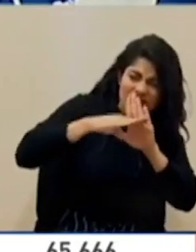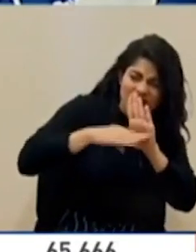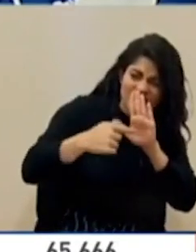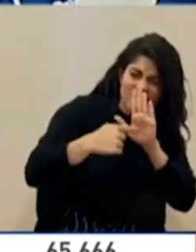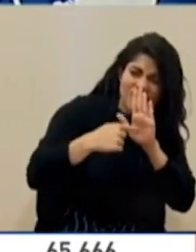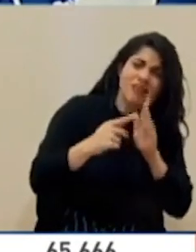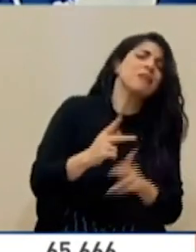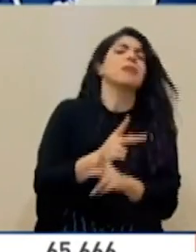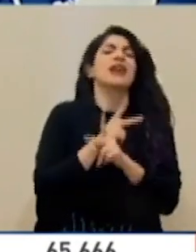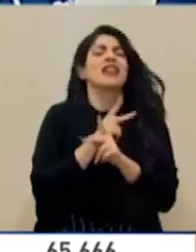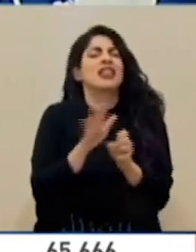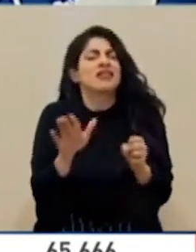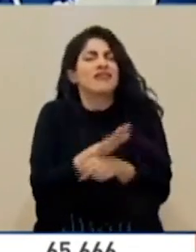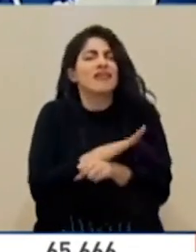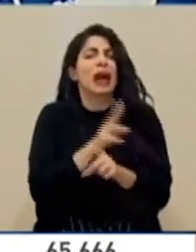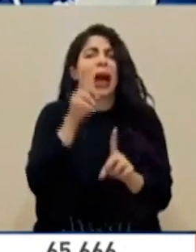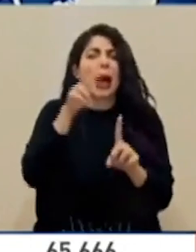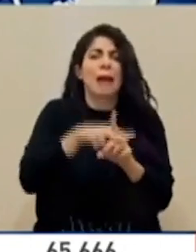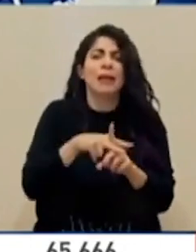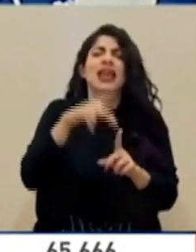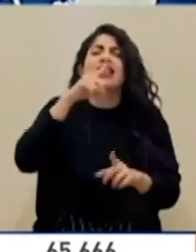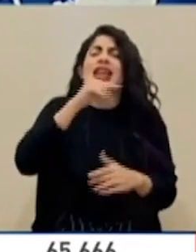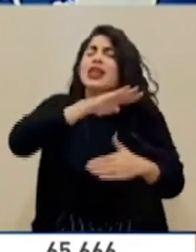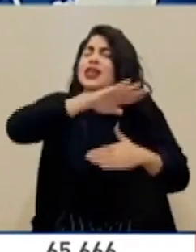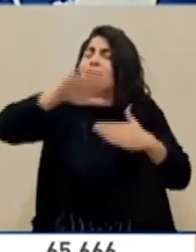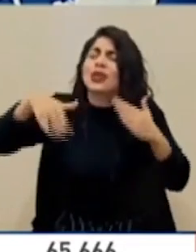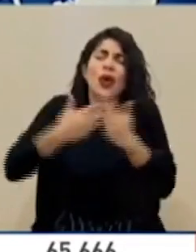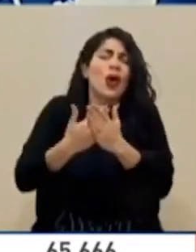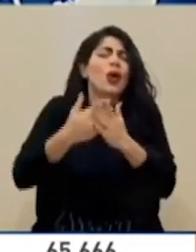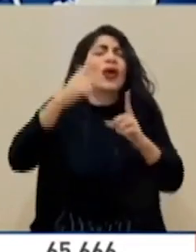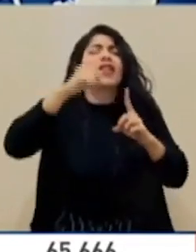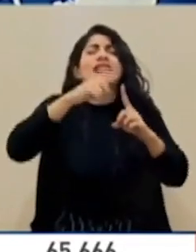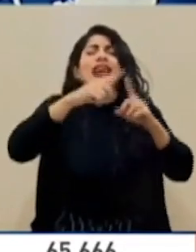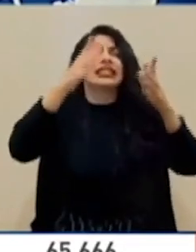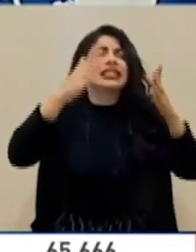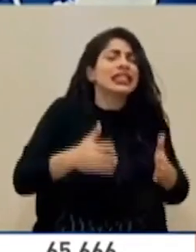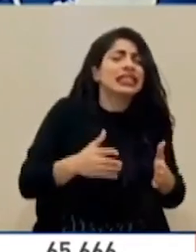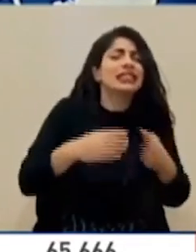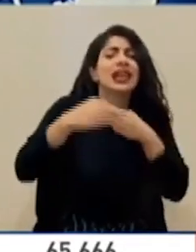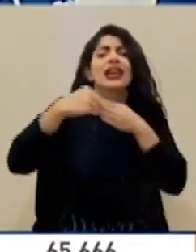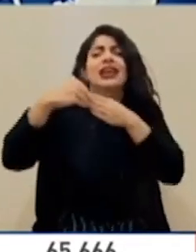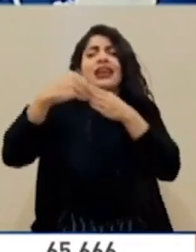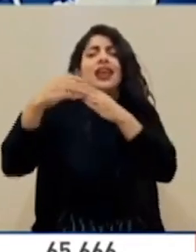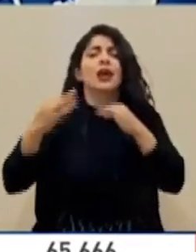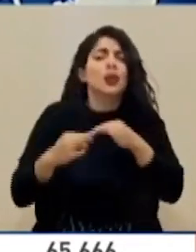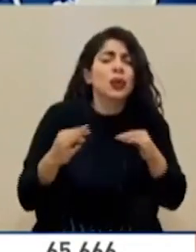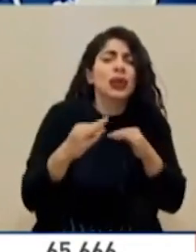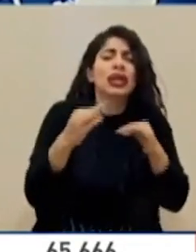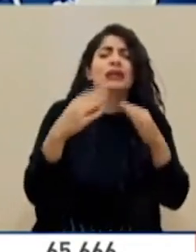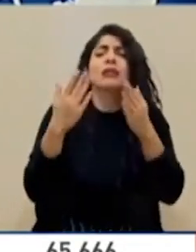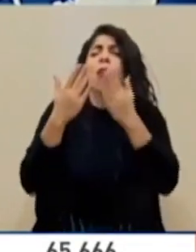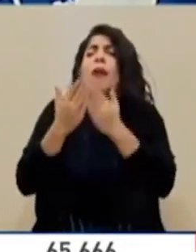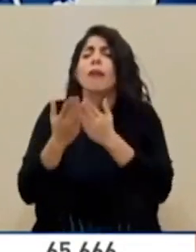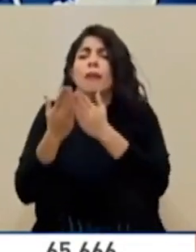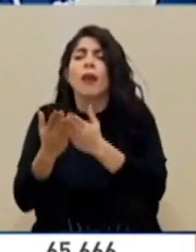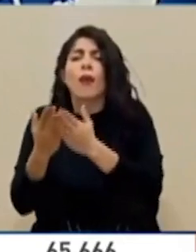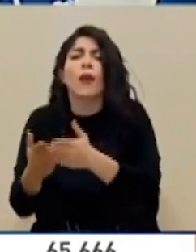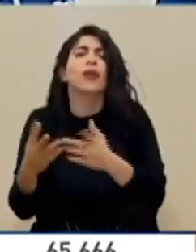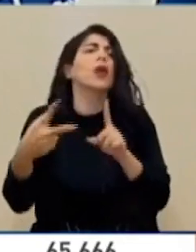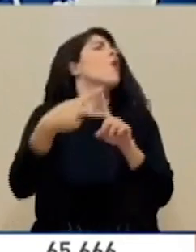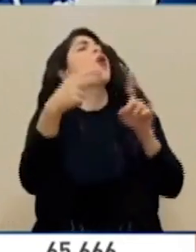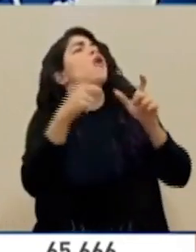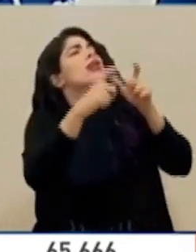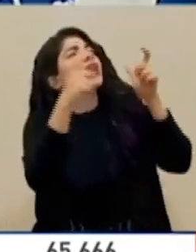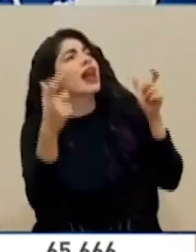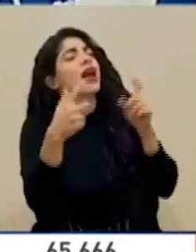del contagio por parte de todos, taxistas, guías de turismo, botes, hoteles grandes